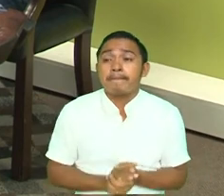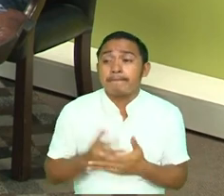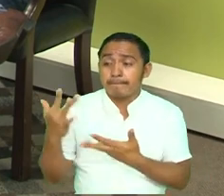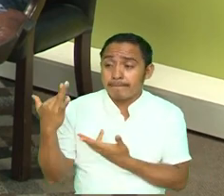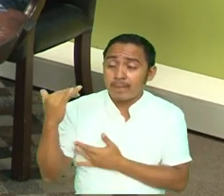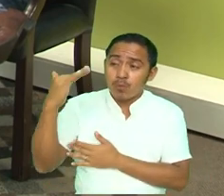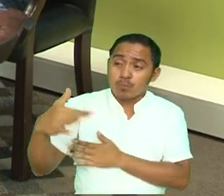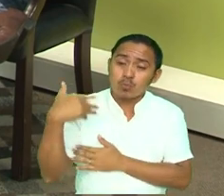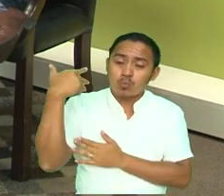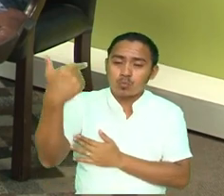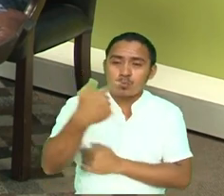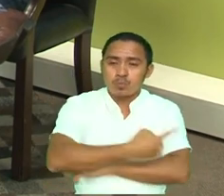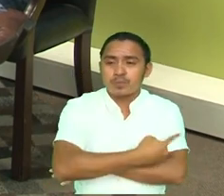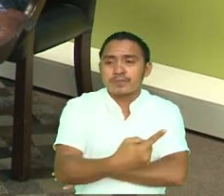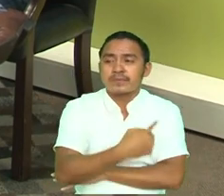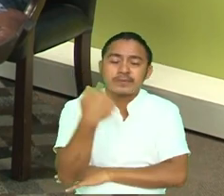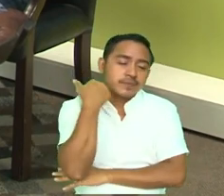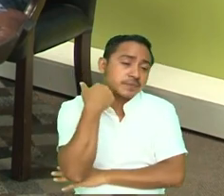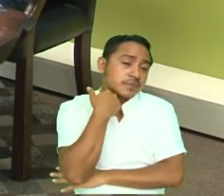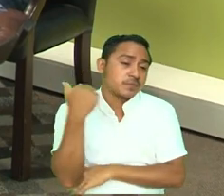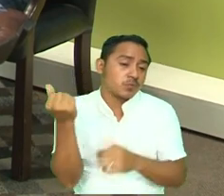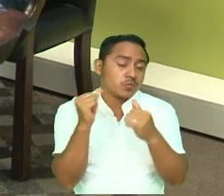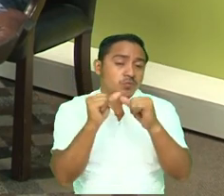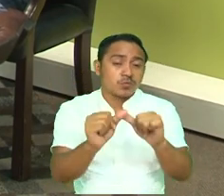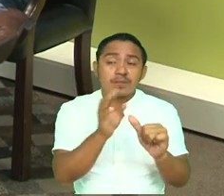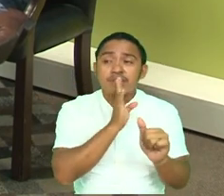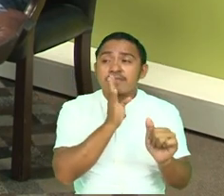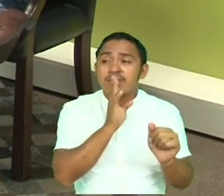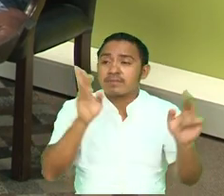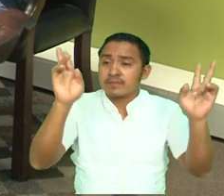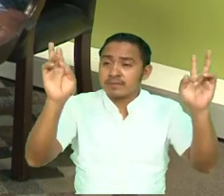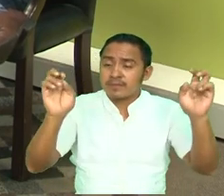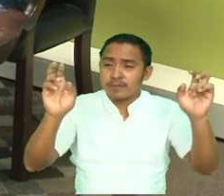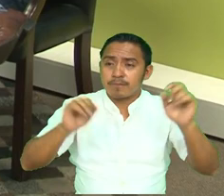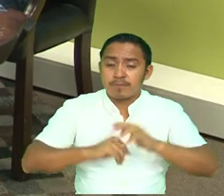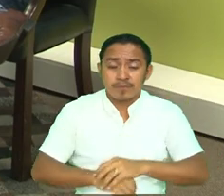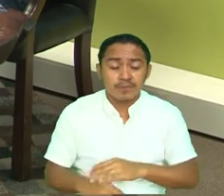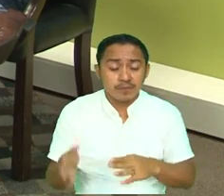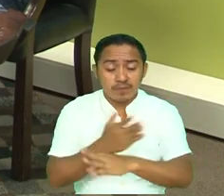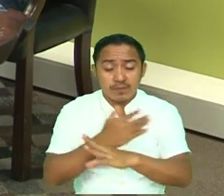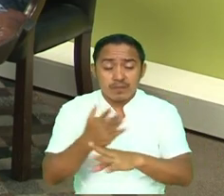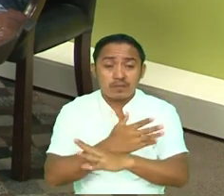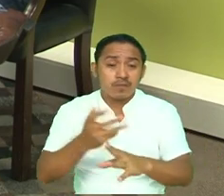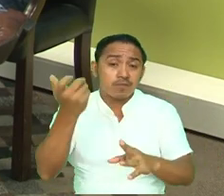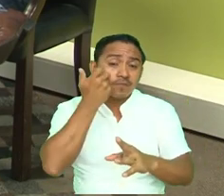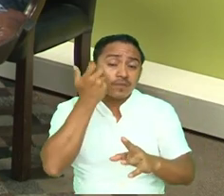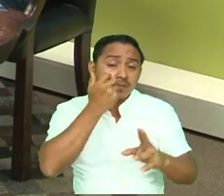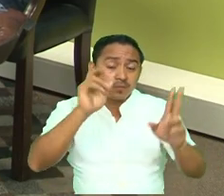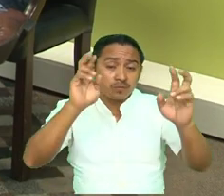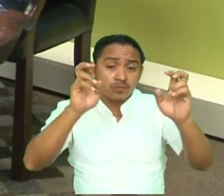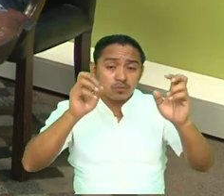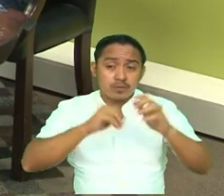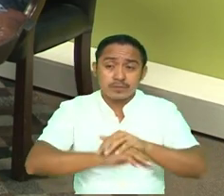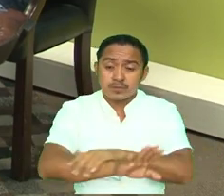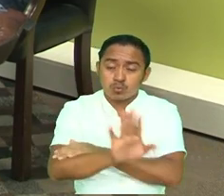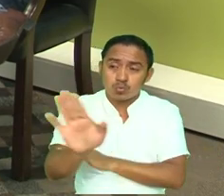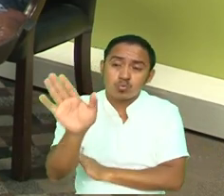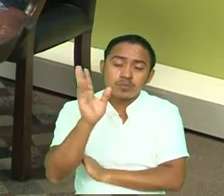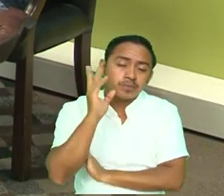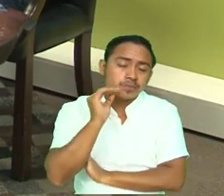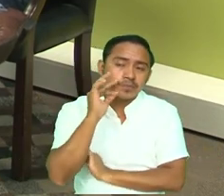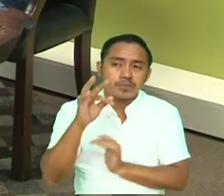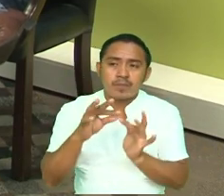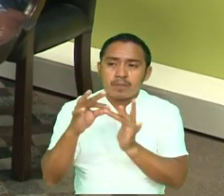esperamos en otra oportunidad siempre para seguir hablando de estos temas, de estas enfermedades relacionada a su